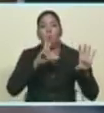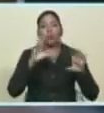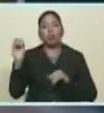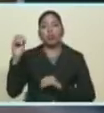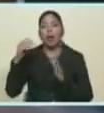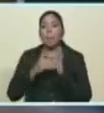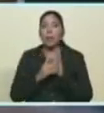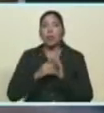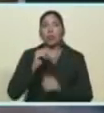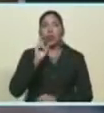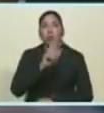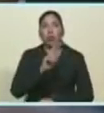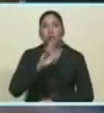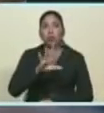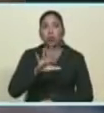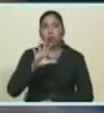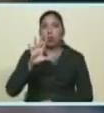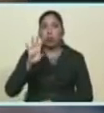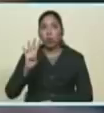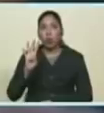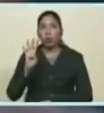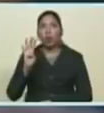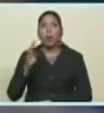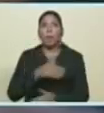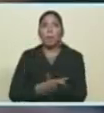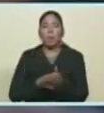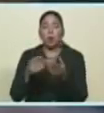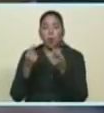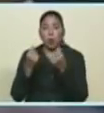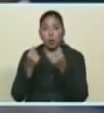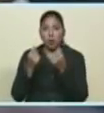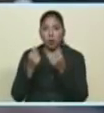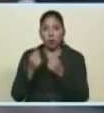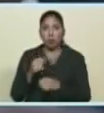80 mil 254 millones de bolívares para el Estado y